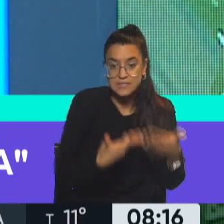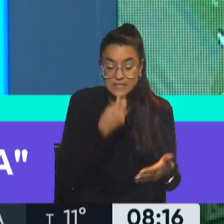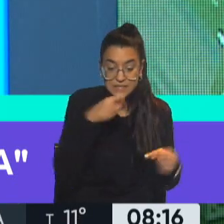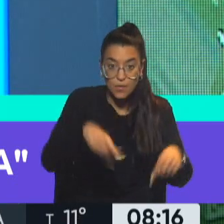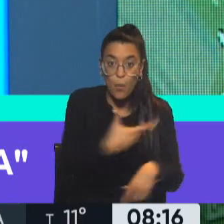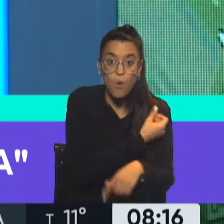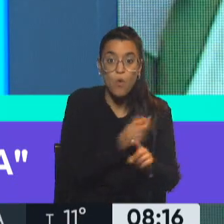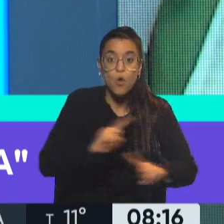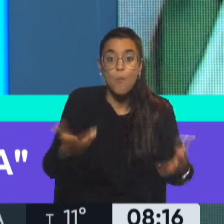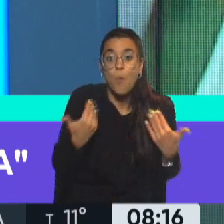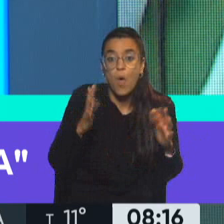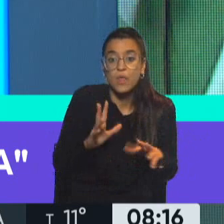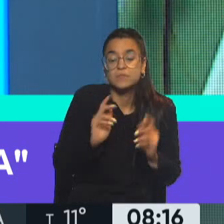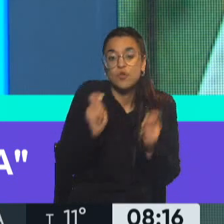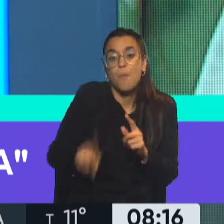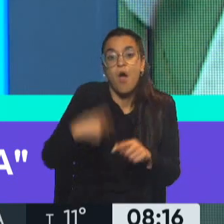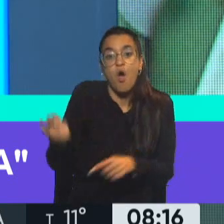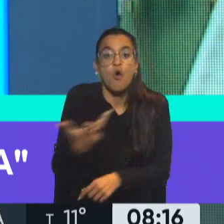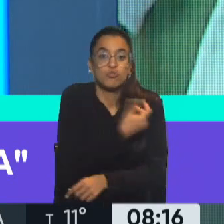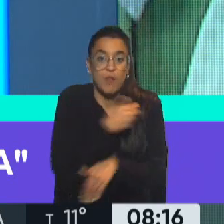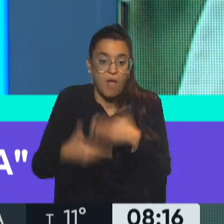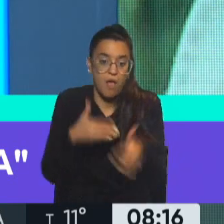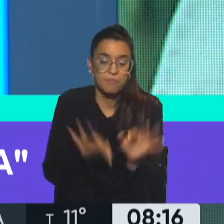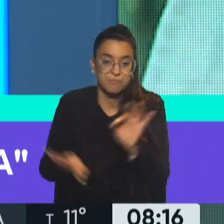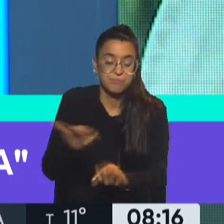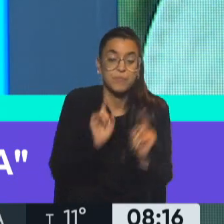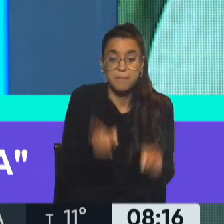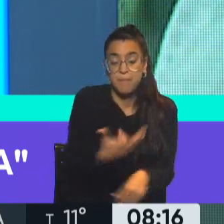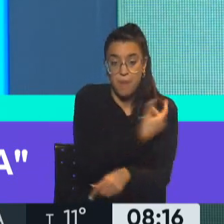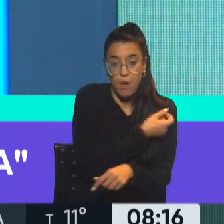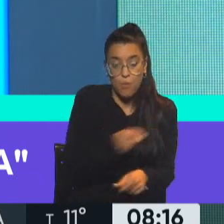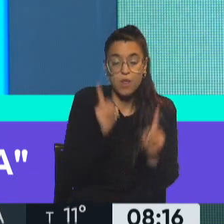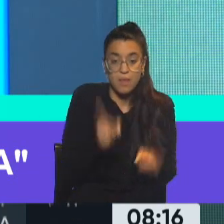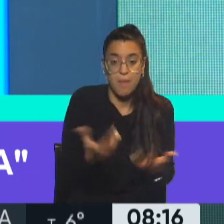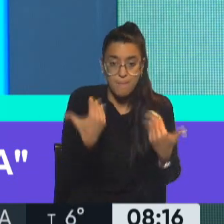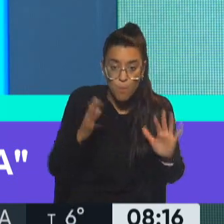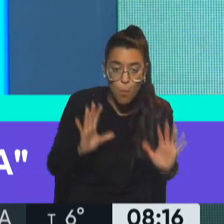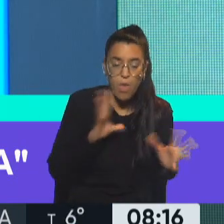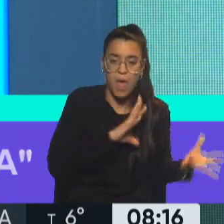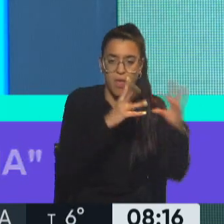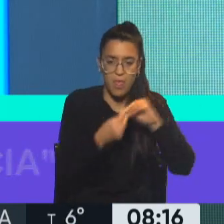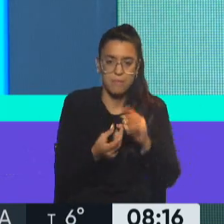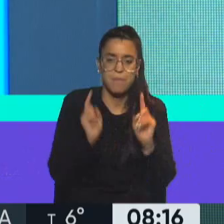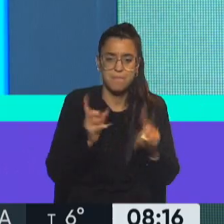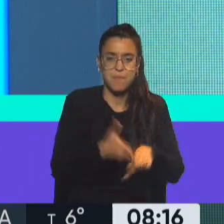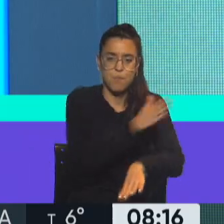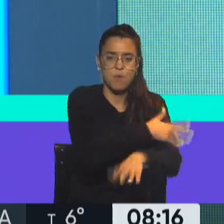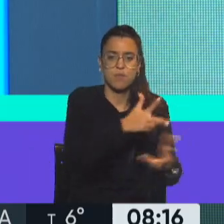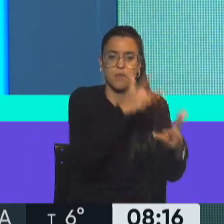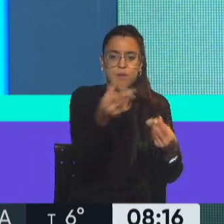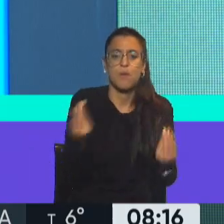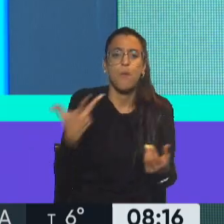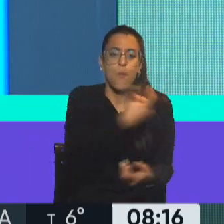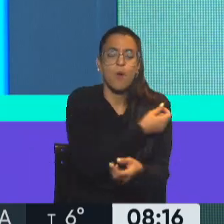esta vacuna, probablemente sea otra. Y también estas vacunas probablemente se puedan adaptar a lo que acabas de mencionar, de